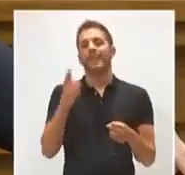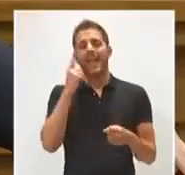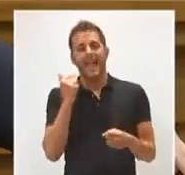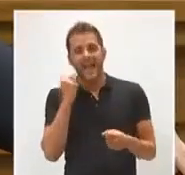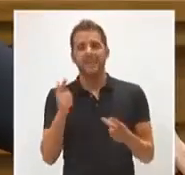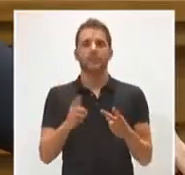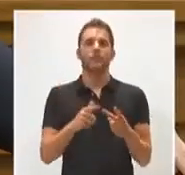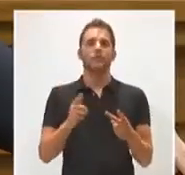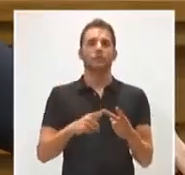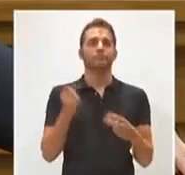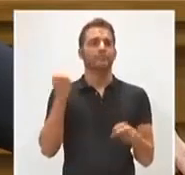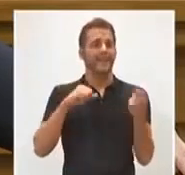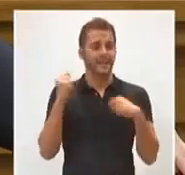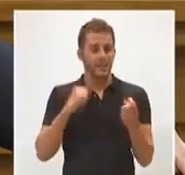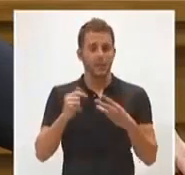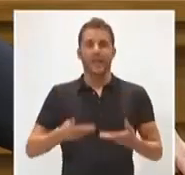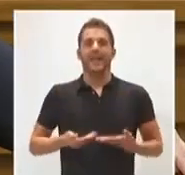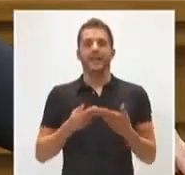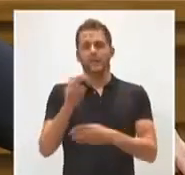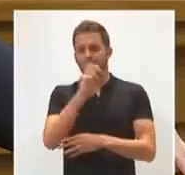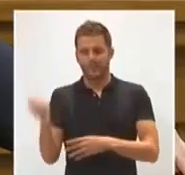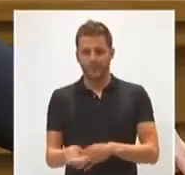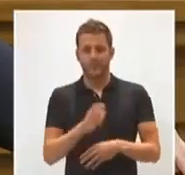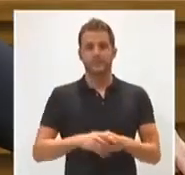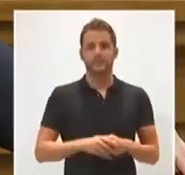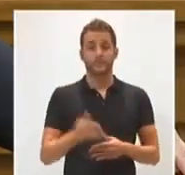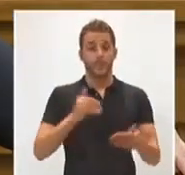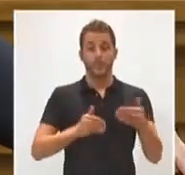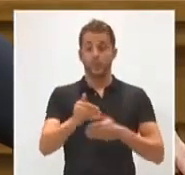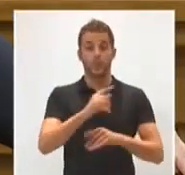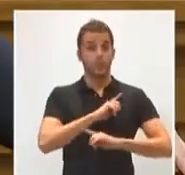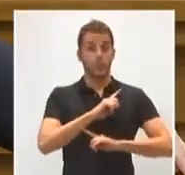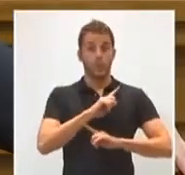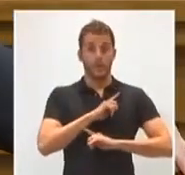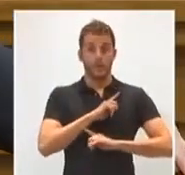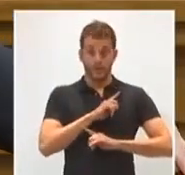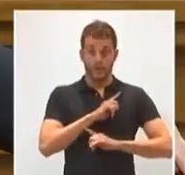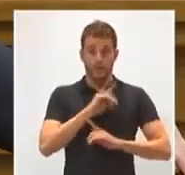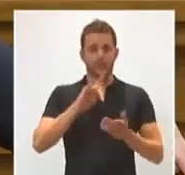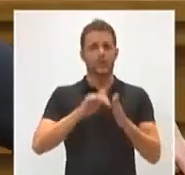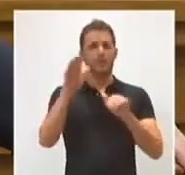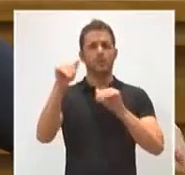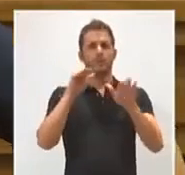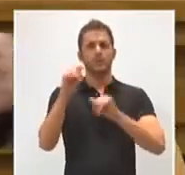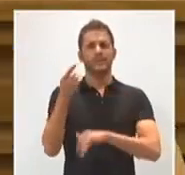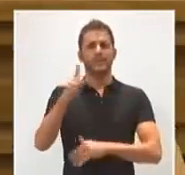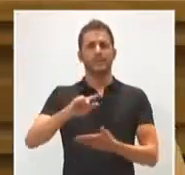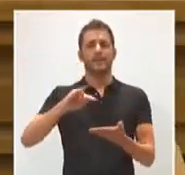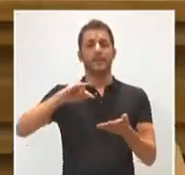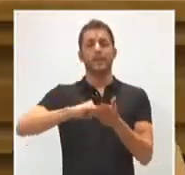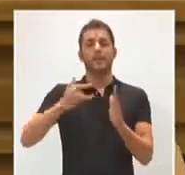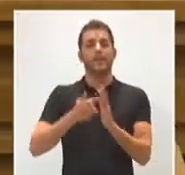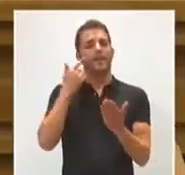en ayudas o en comprensión en noviembre vamos a vamos a convocar también el nuevo plan garantía más